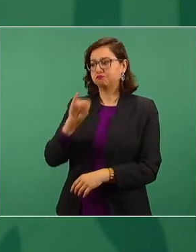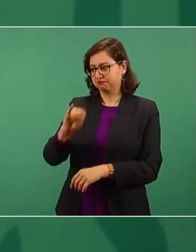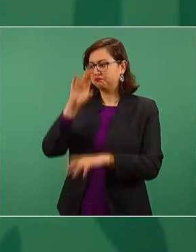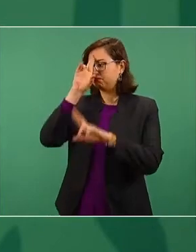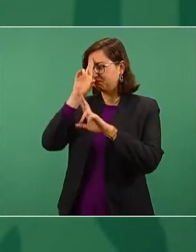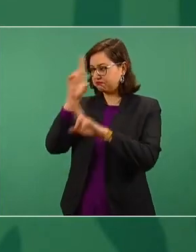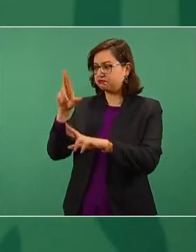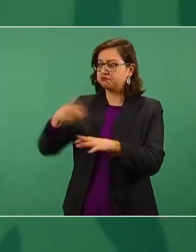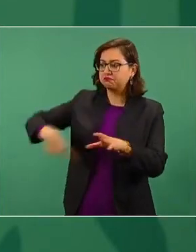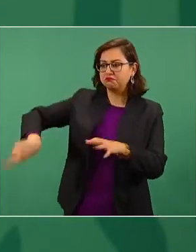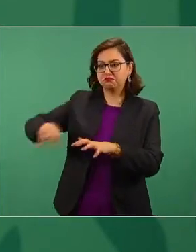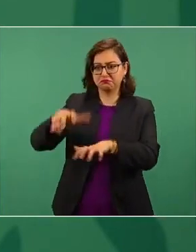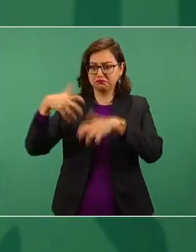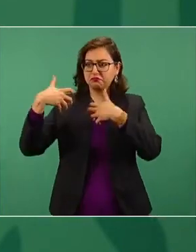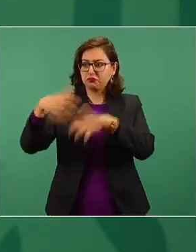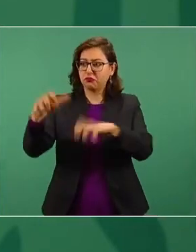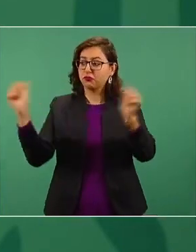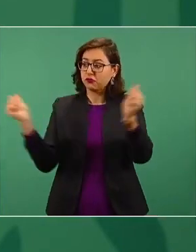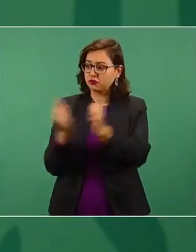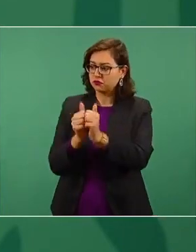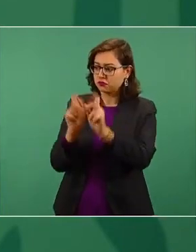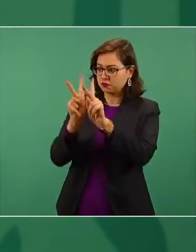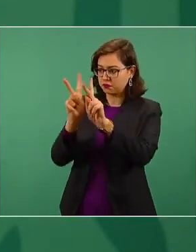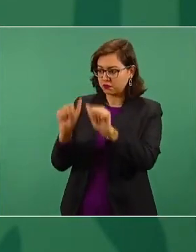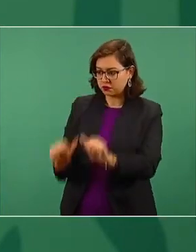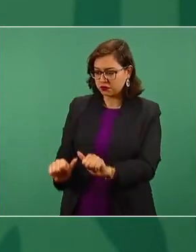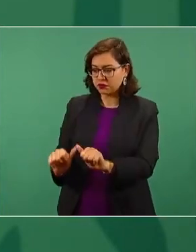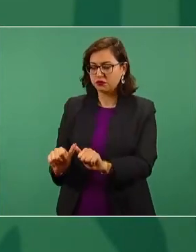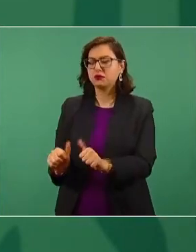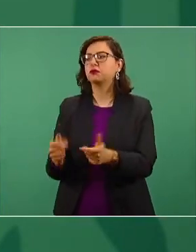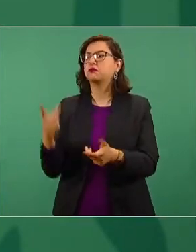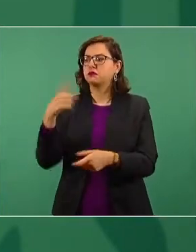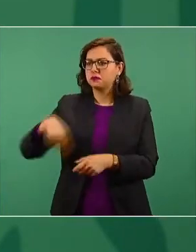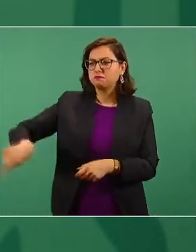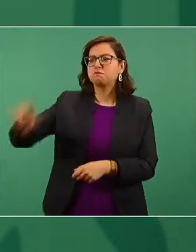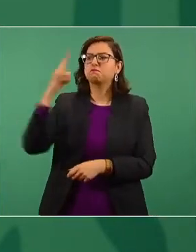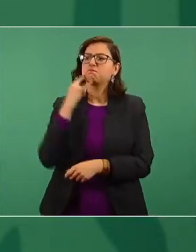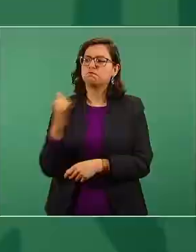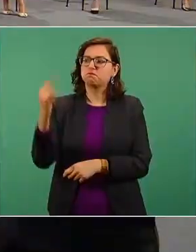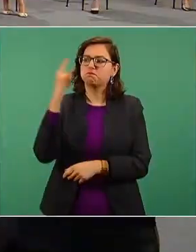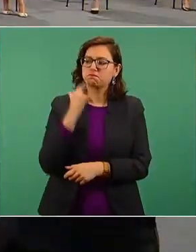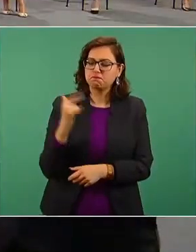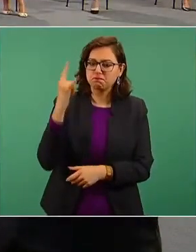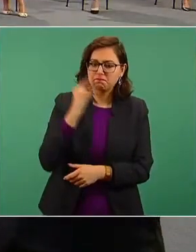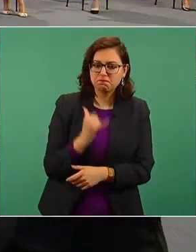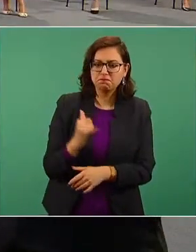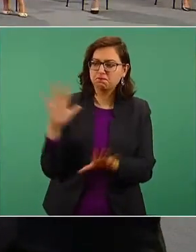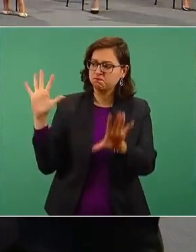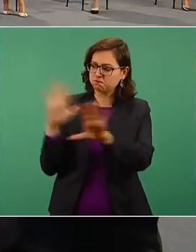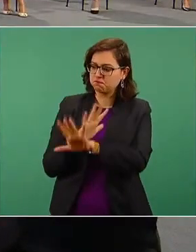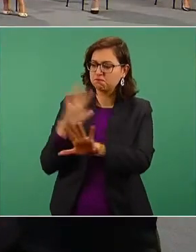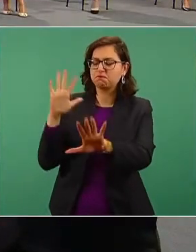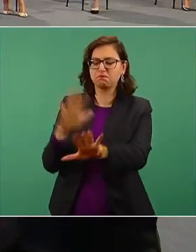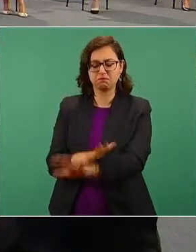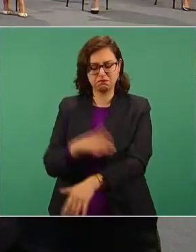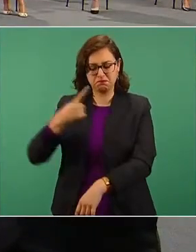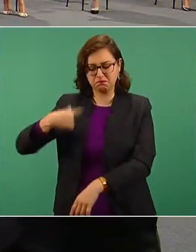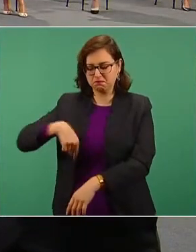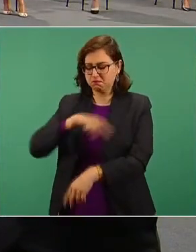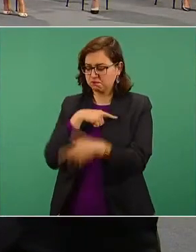y pacífica. Acompañamos sus reivindicaciones y abrimos nuestras puertas al